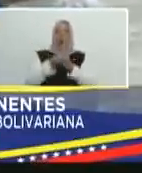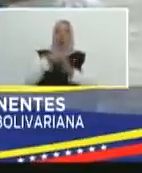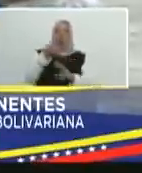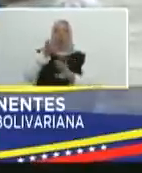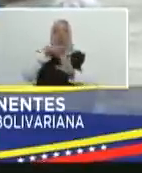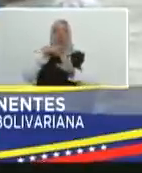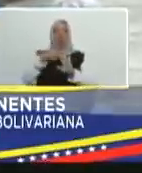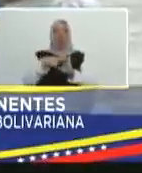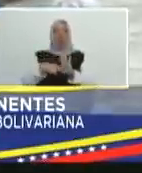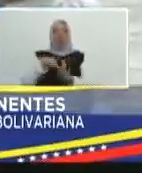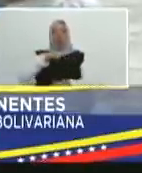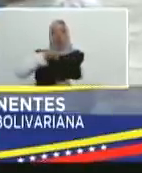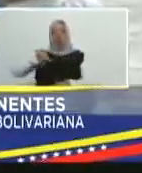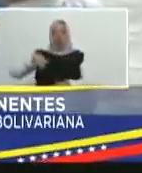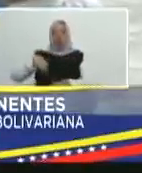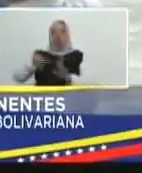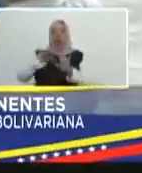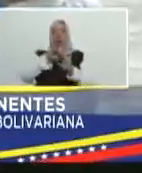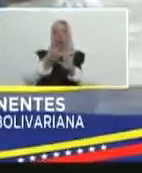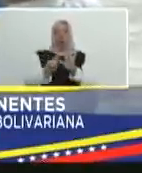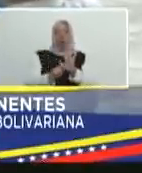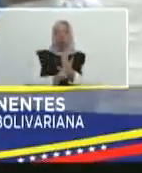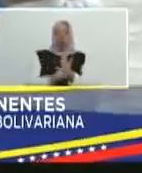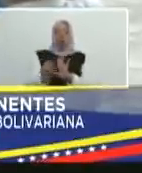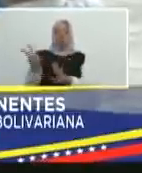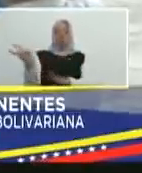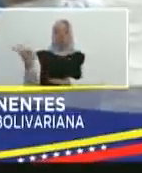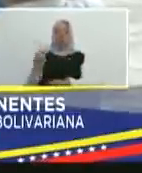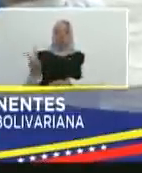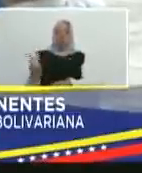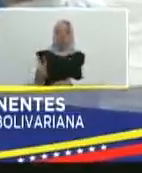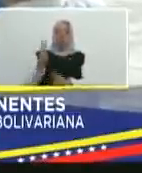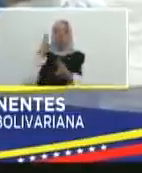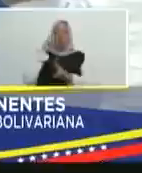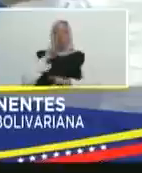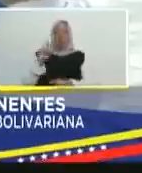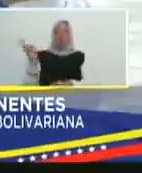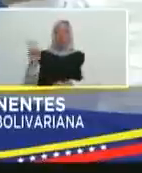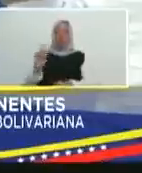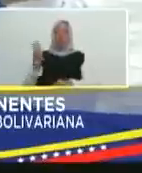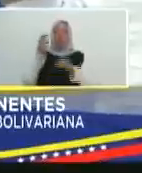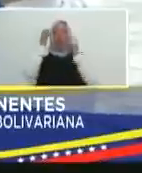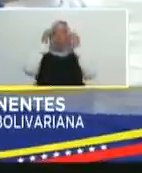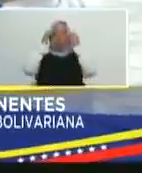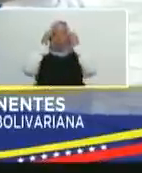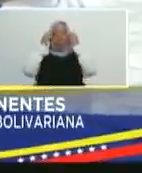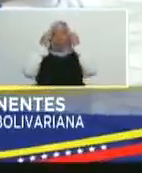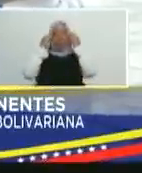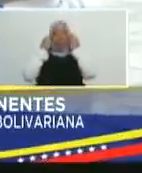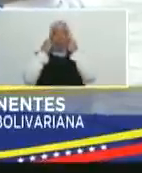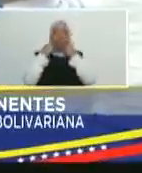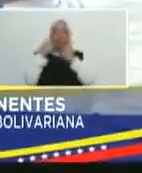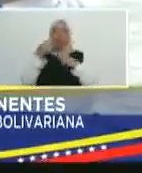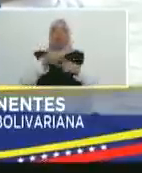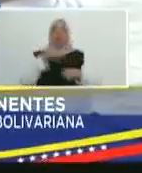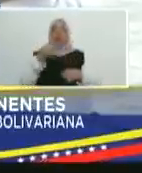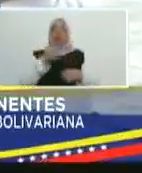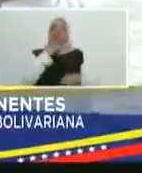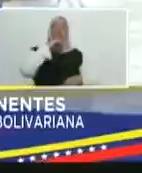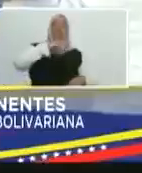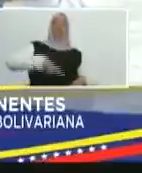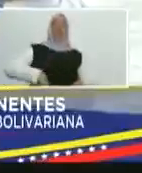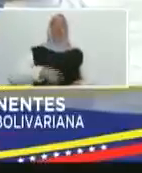reglamentos y a nuestra Constitución de la República Bolivariana de Venezuela, siguiendo el legado